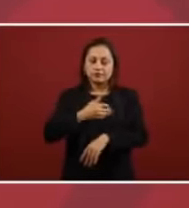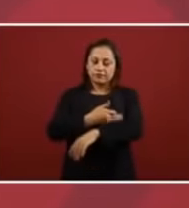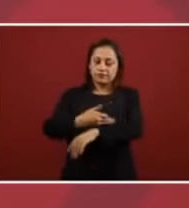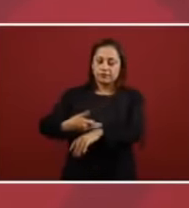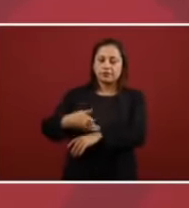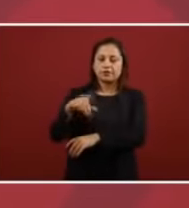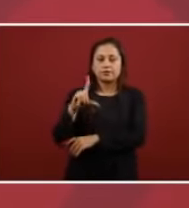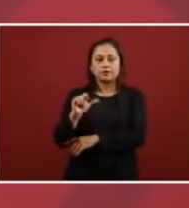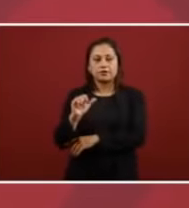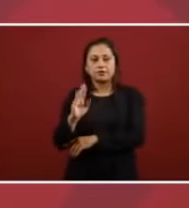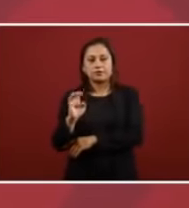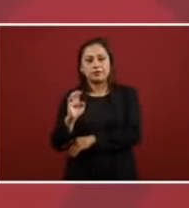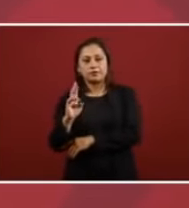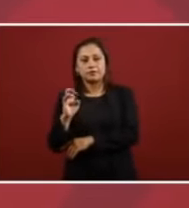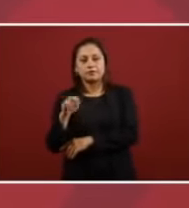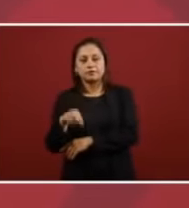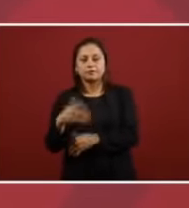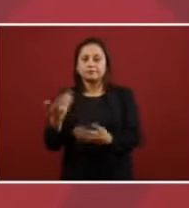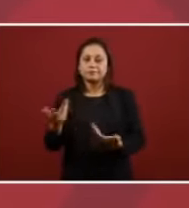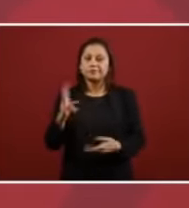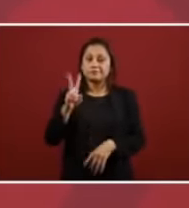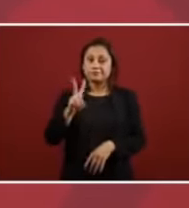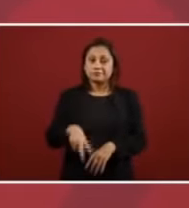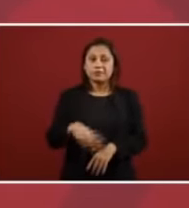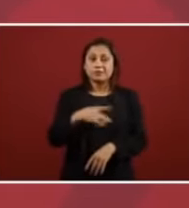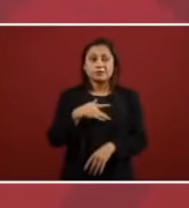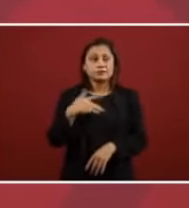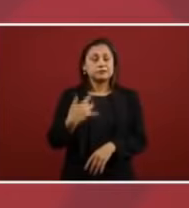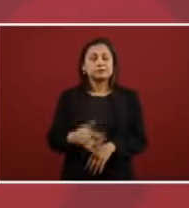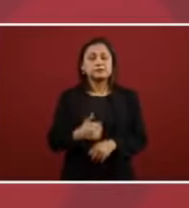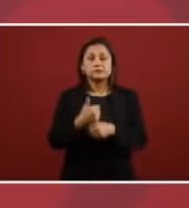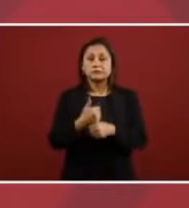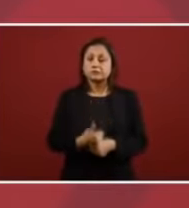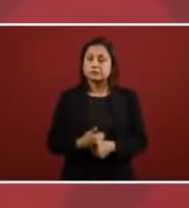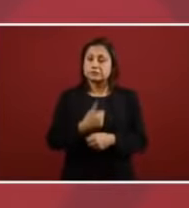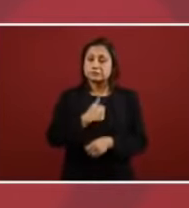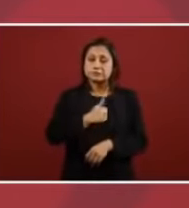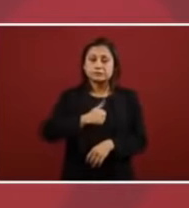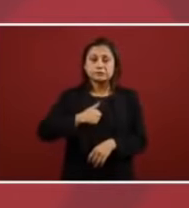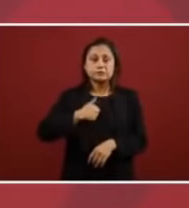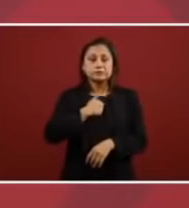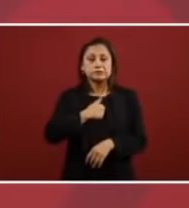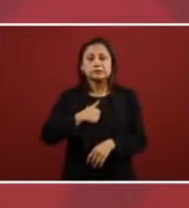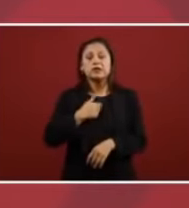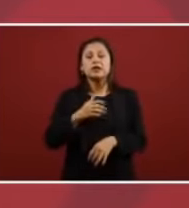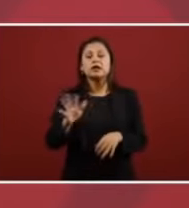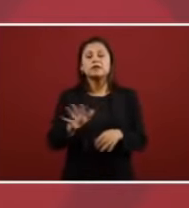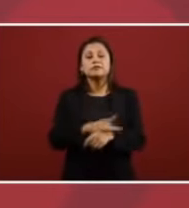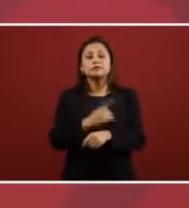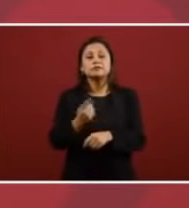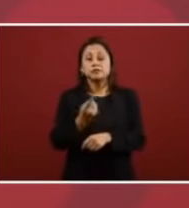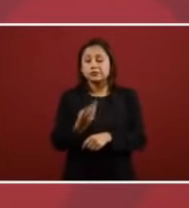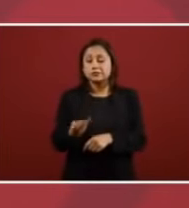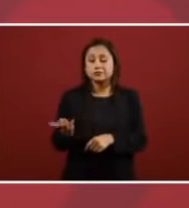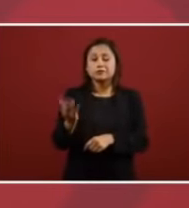lamentable doloroso porque tienen la vida niños